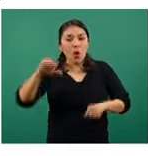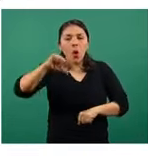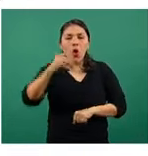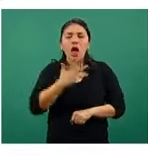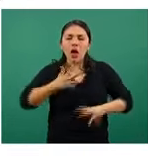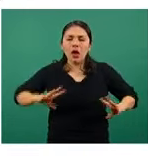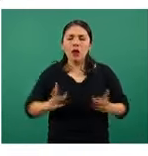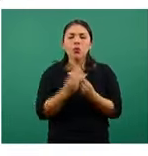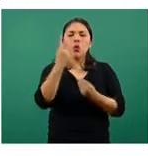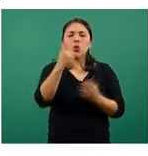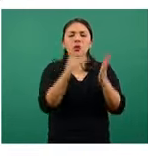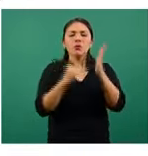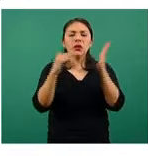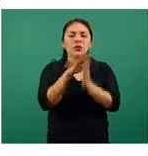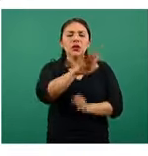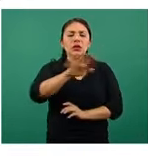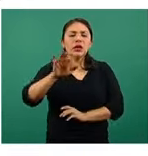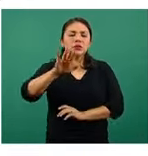más de